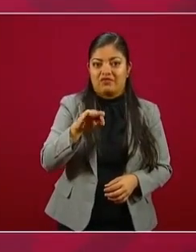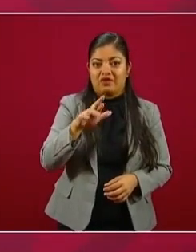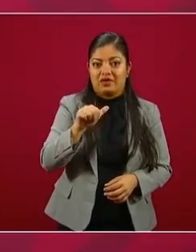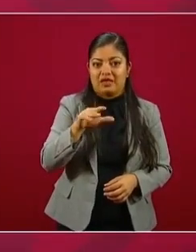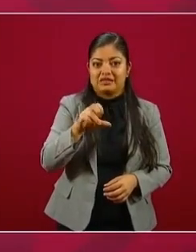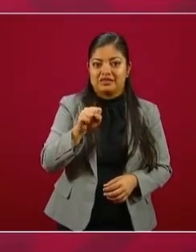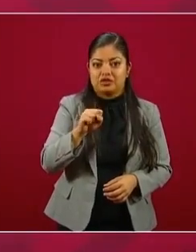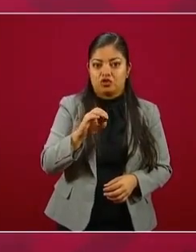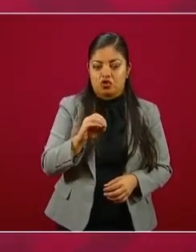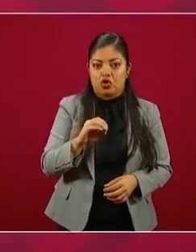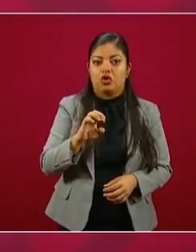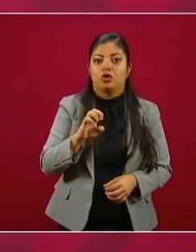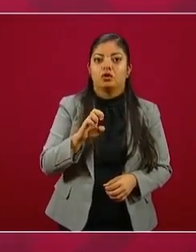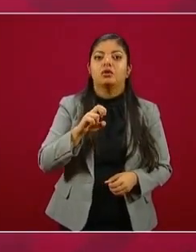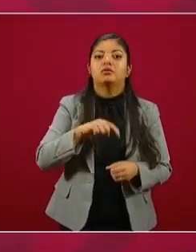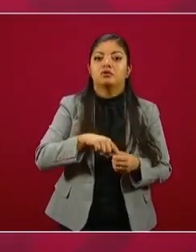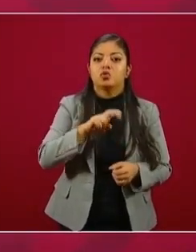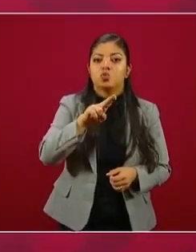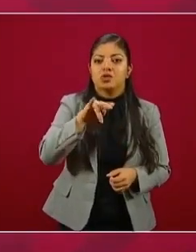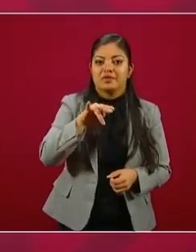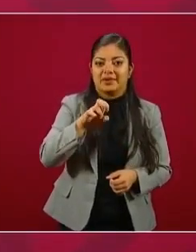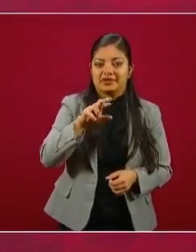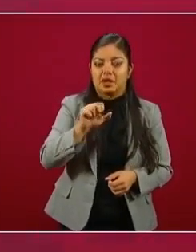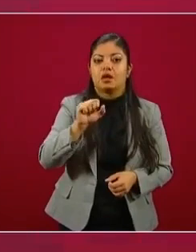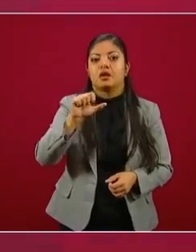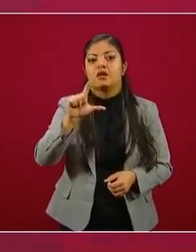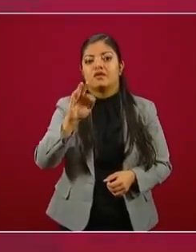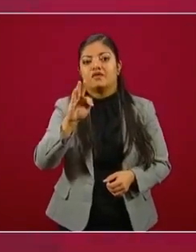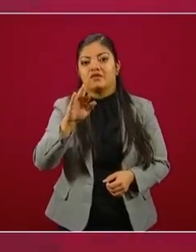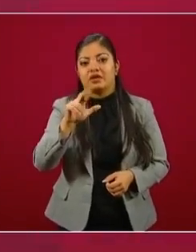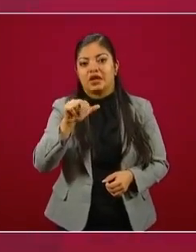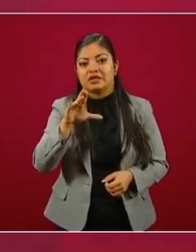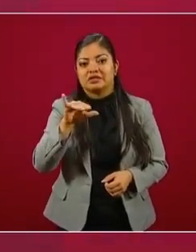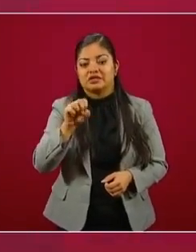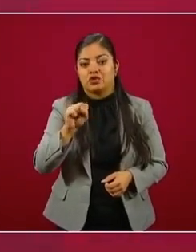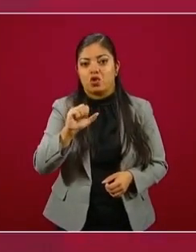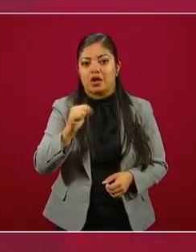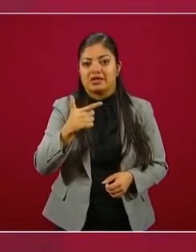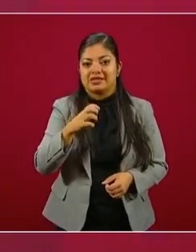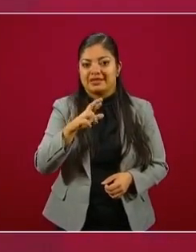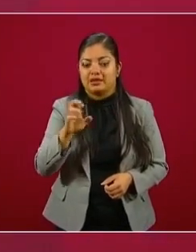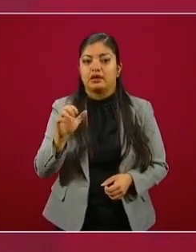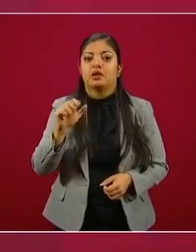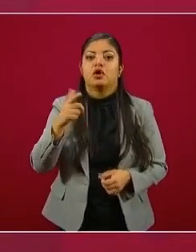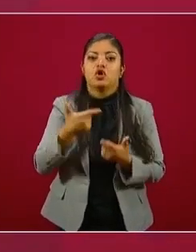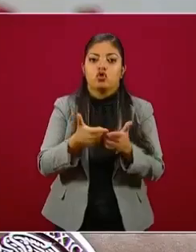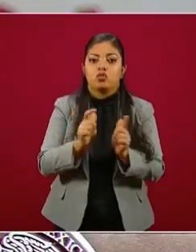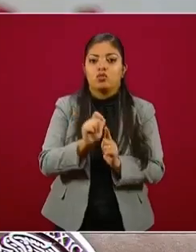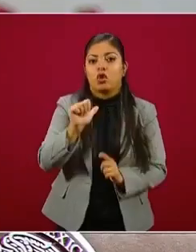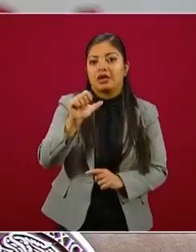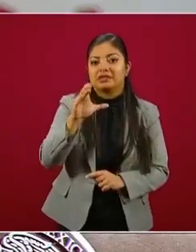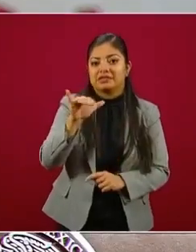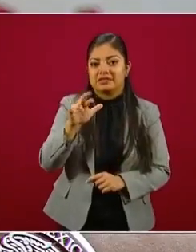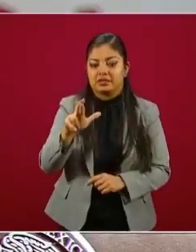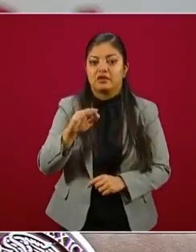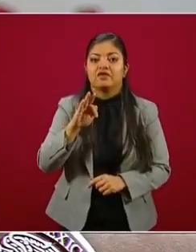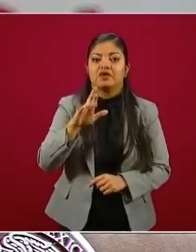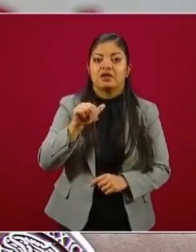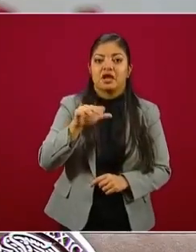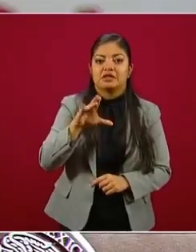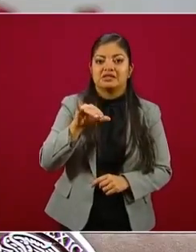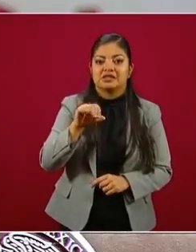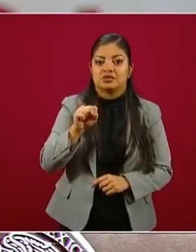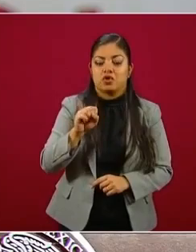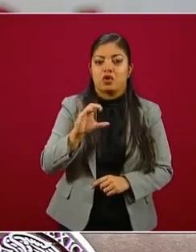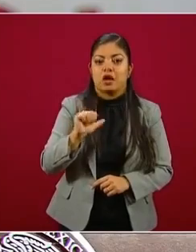Ili Ortiz, El Universal, Francisco Aguirre, Grupo ASIR, Francisco Ibarra, Grupo ASIR, Francisco Aguirre, Grupo